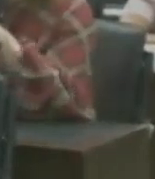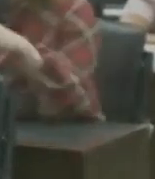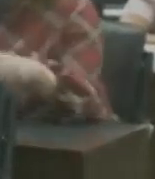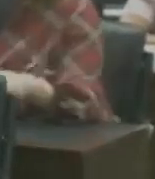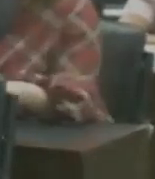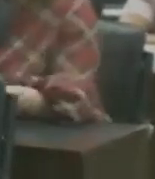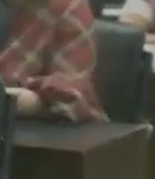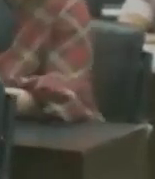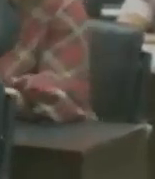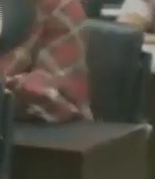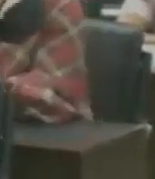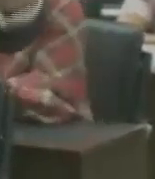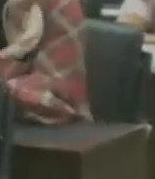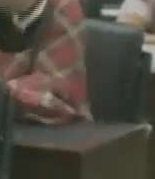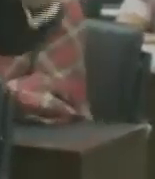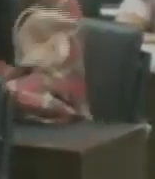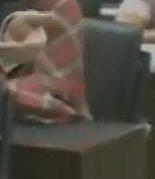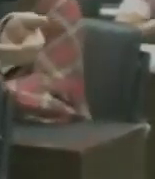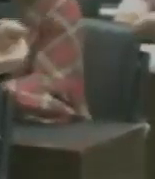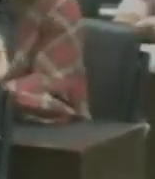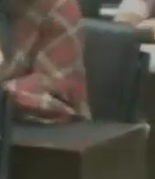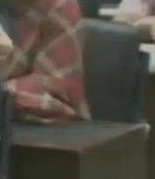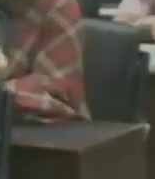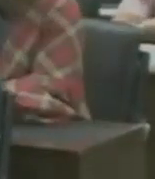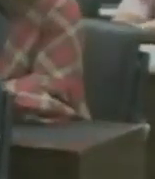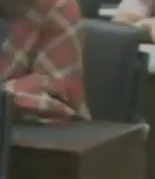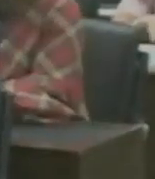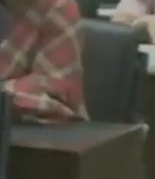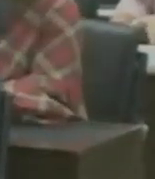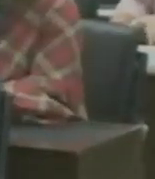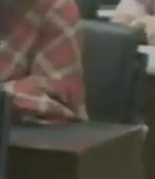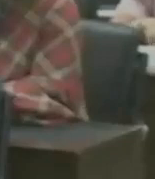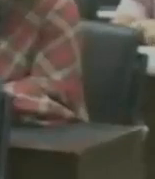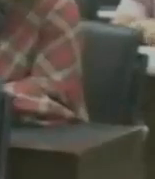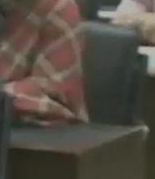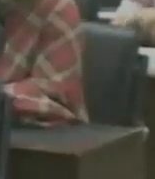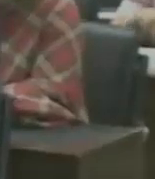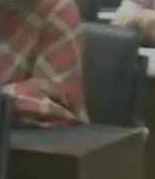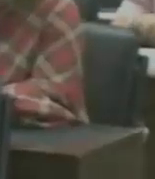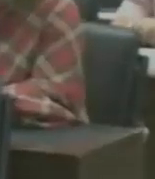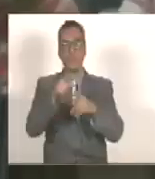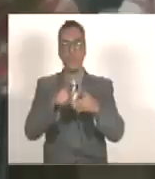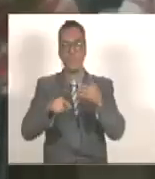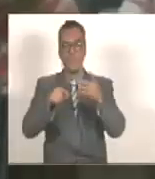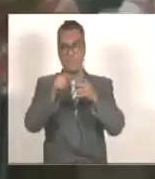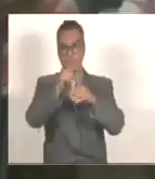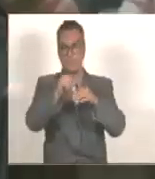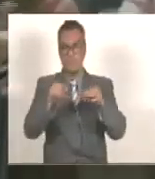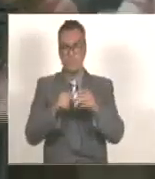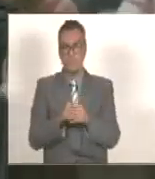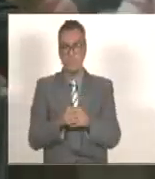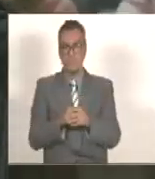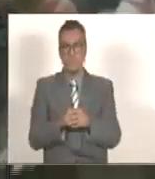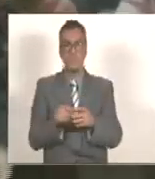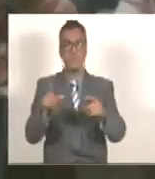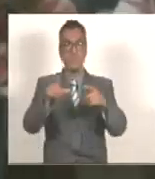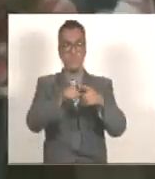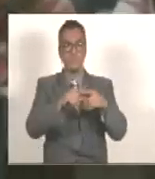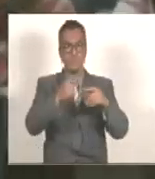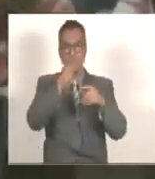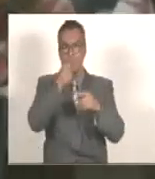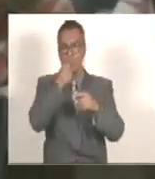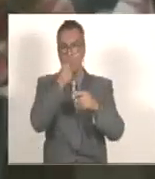casualmente señala que debemos respetar un laudo ilegal e írrito, que es el laudo